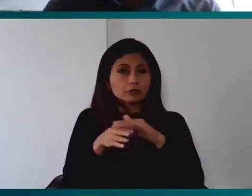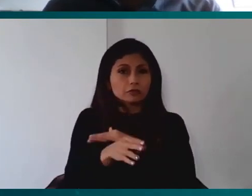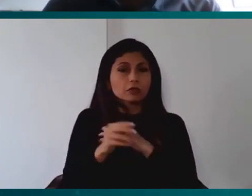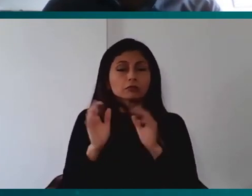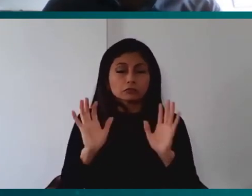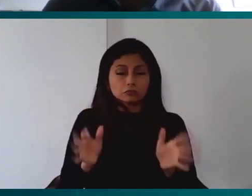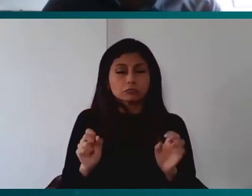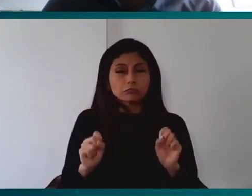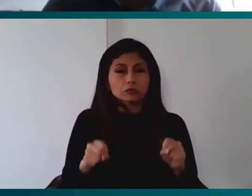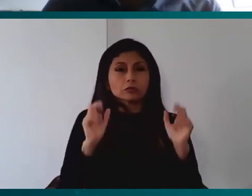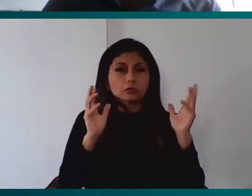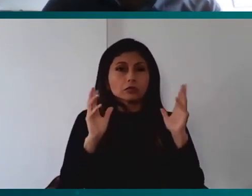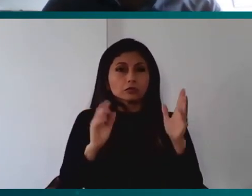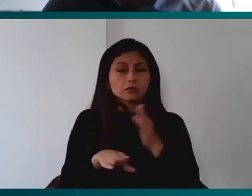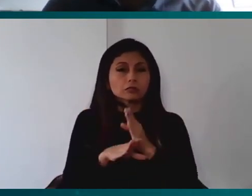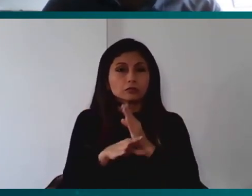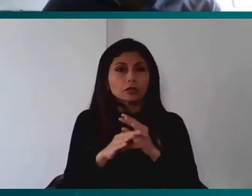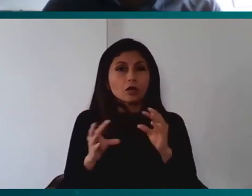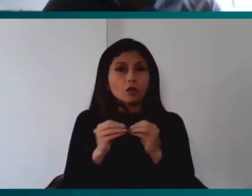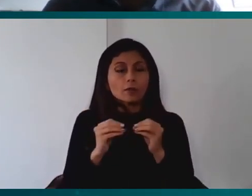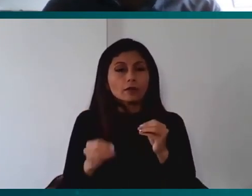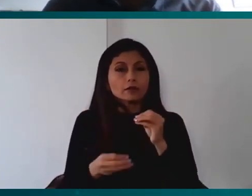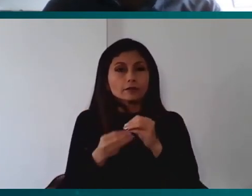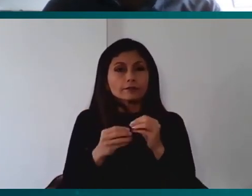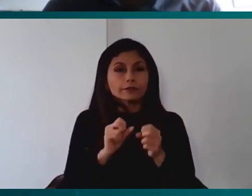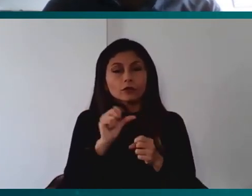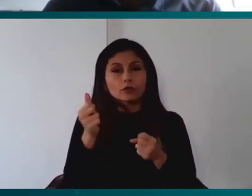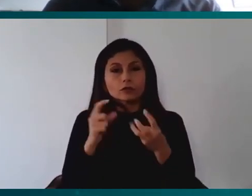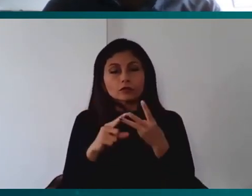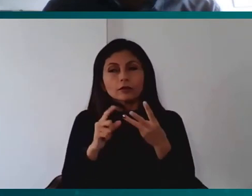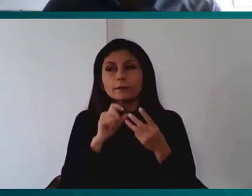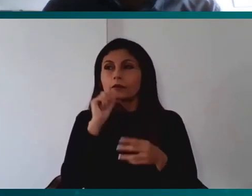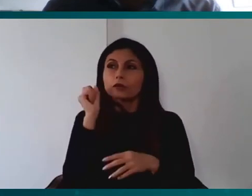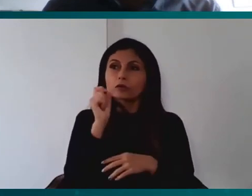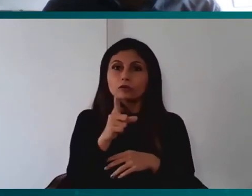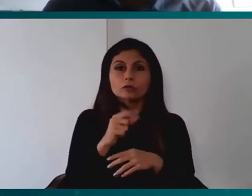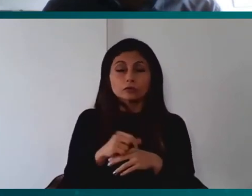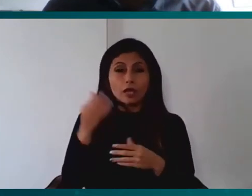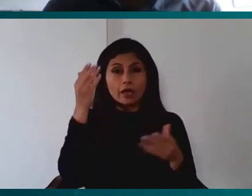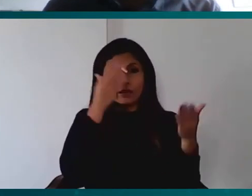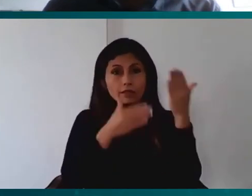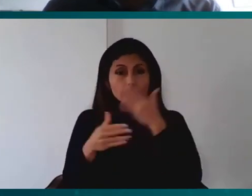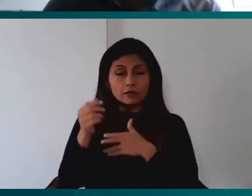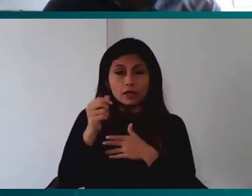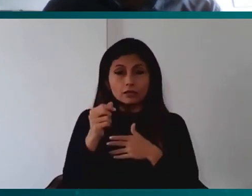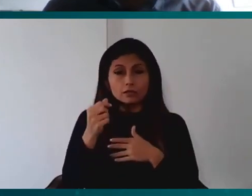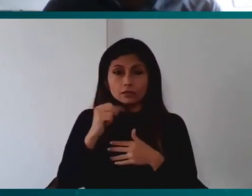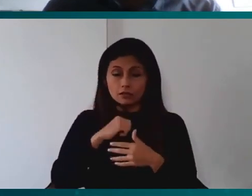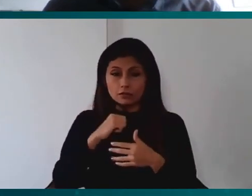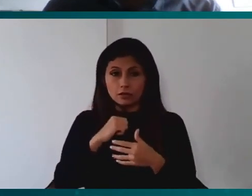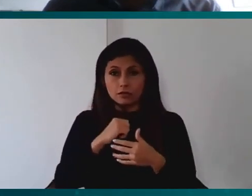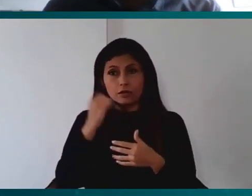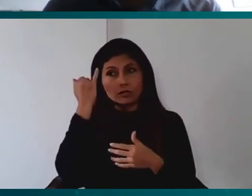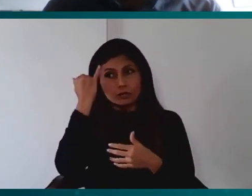Ok, como parte de esa pregunta, decía otra, ¿el análisis incluye alternativas de solución?